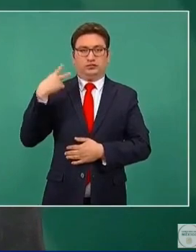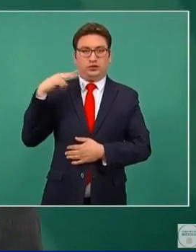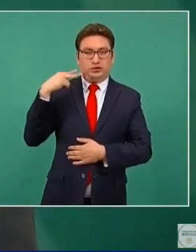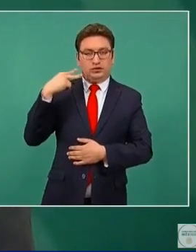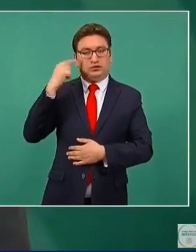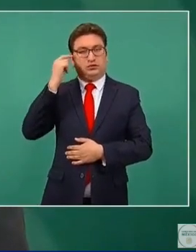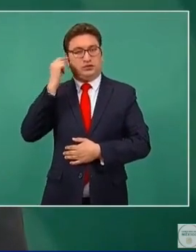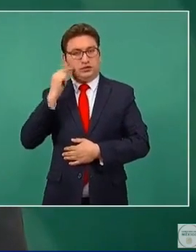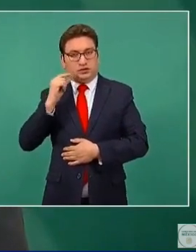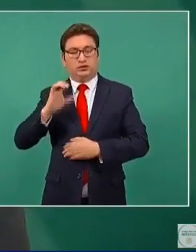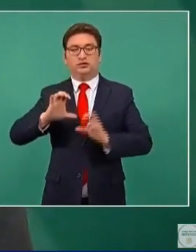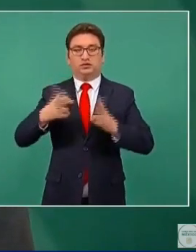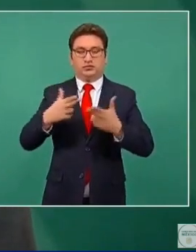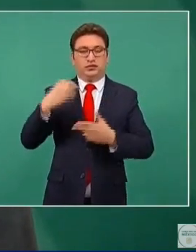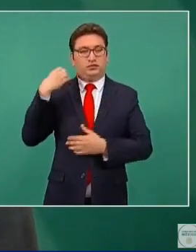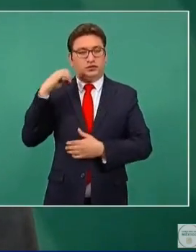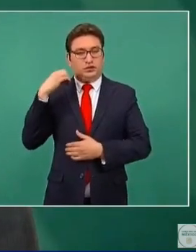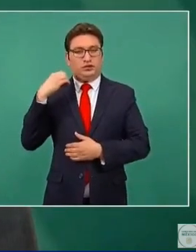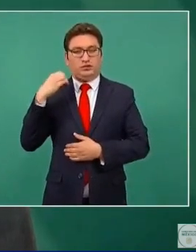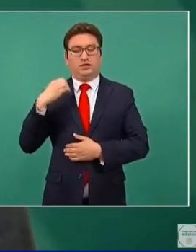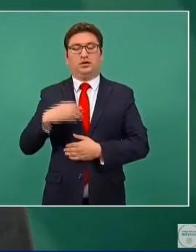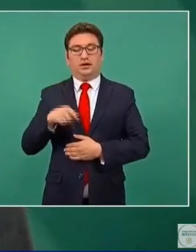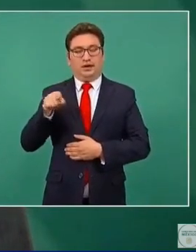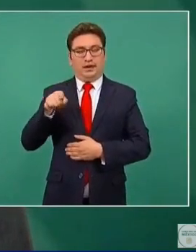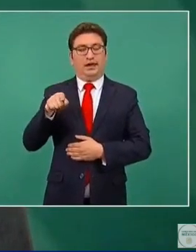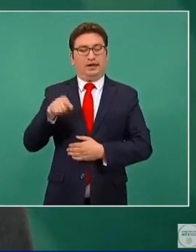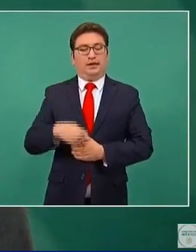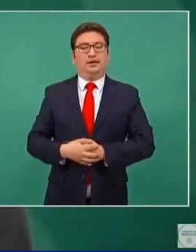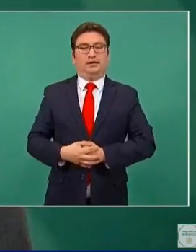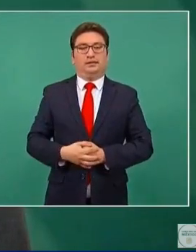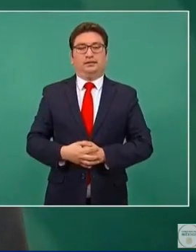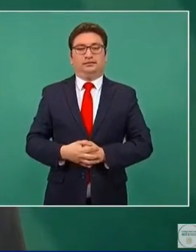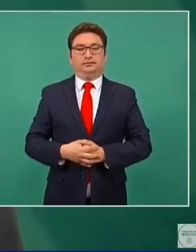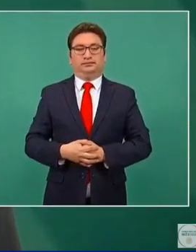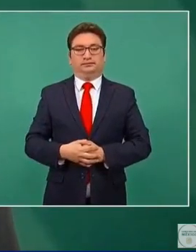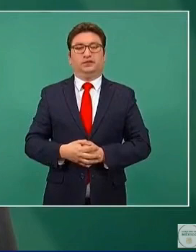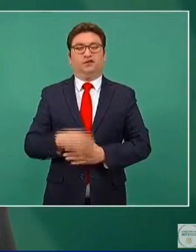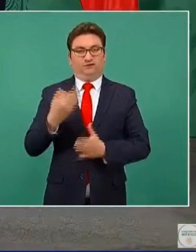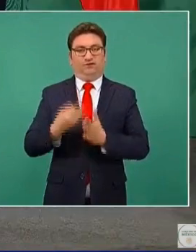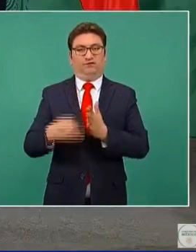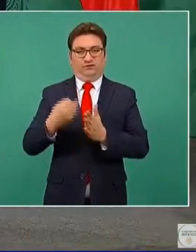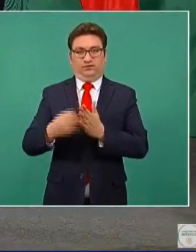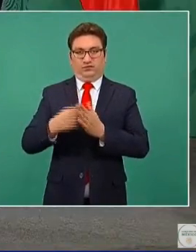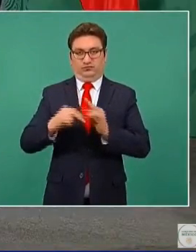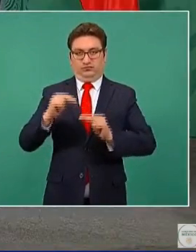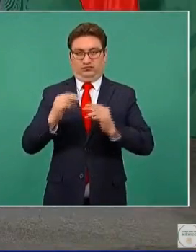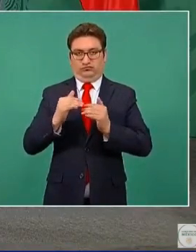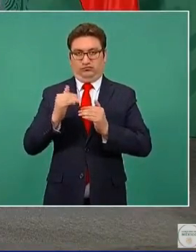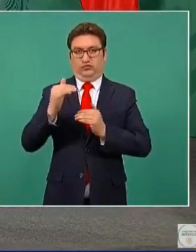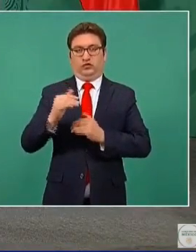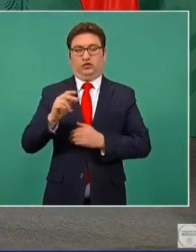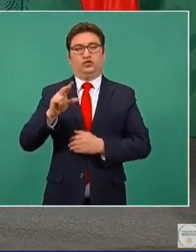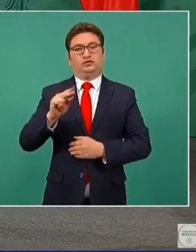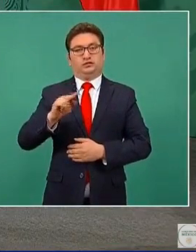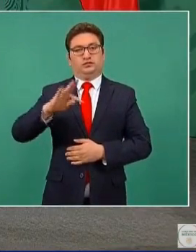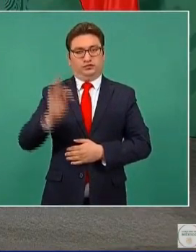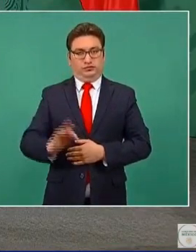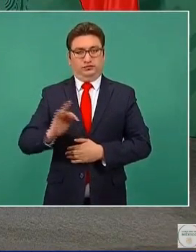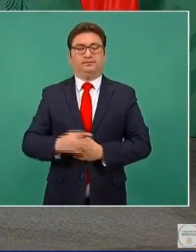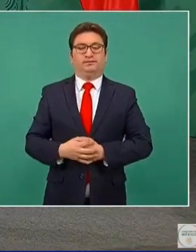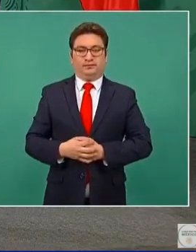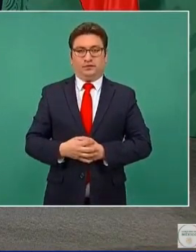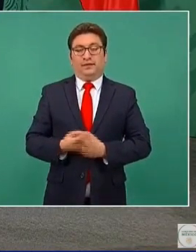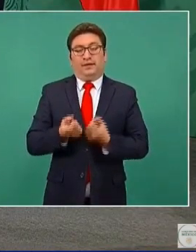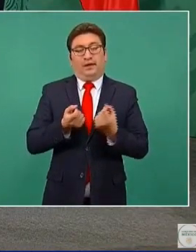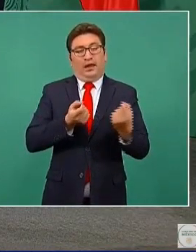Guerrero, Chiapas, Oaxaca son las que están pendientes de alcanzar al menos 80%. Algunas,